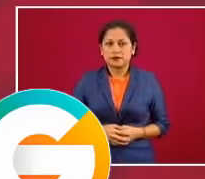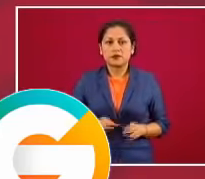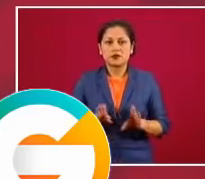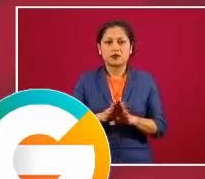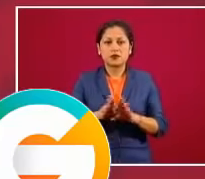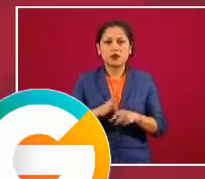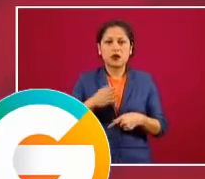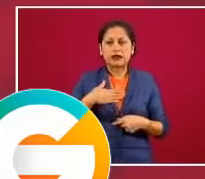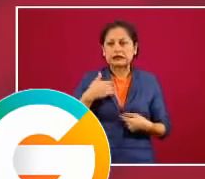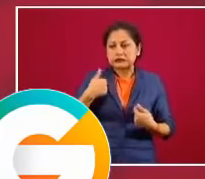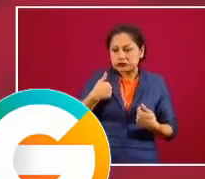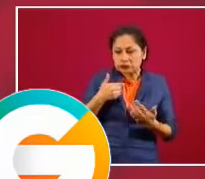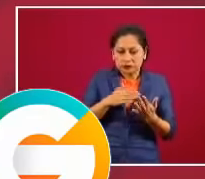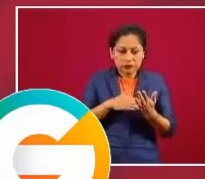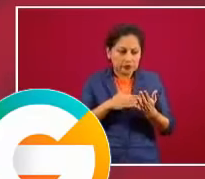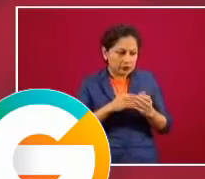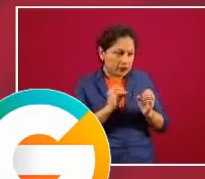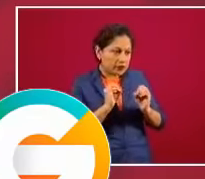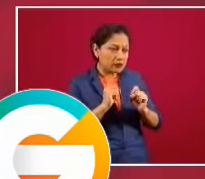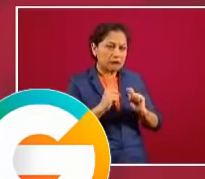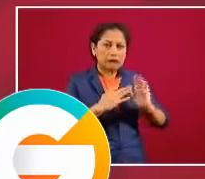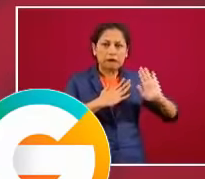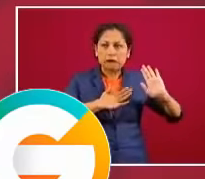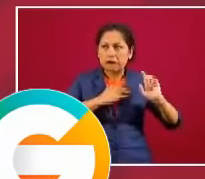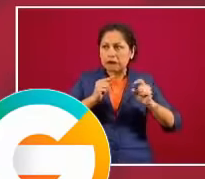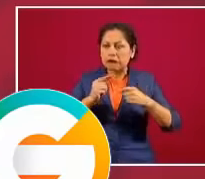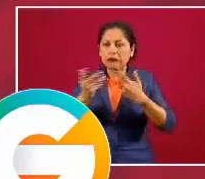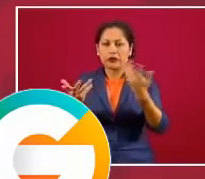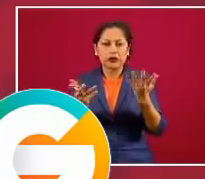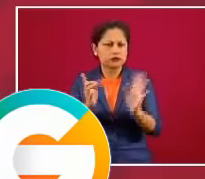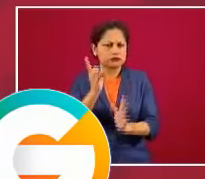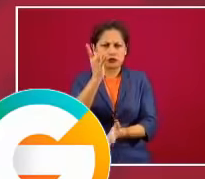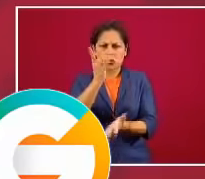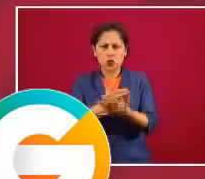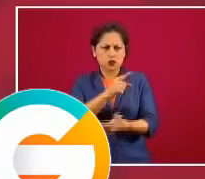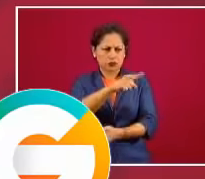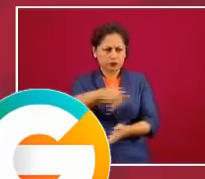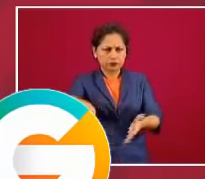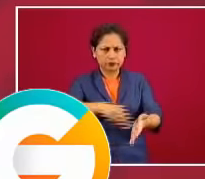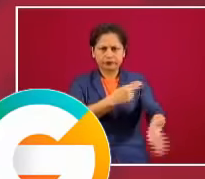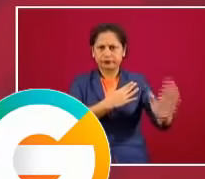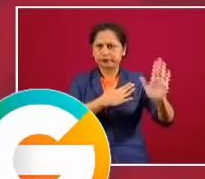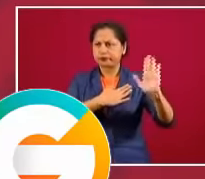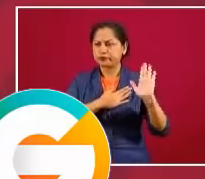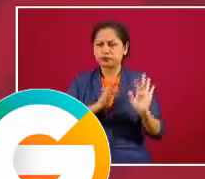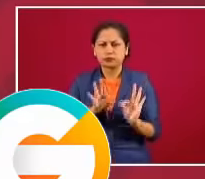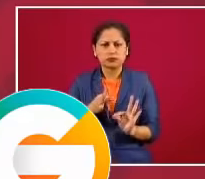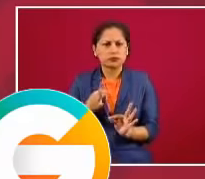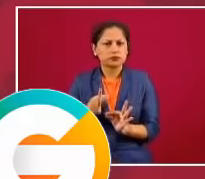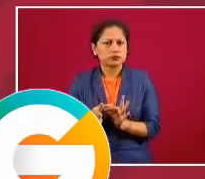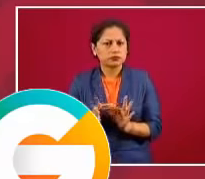garantía, es la palabra, como en todos los créditos, porque